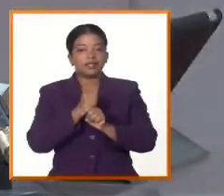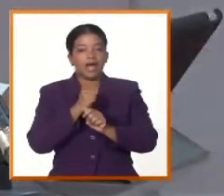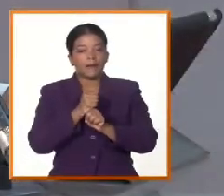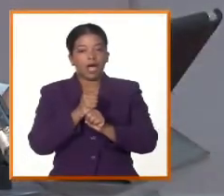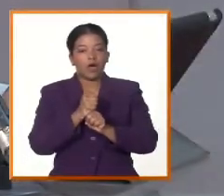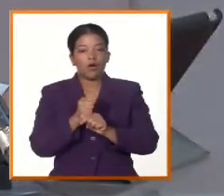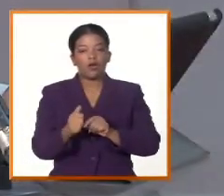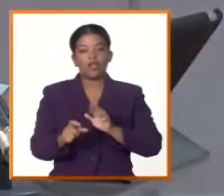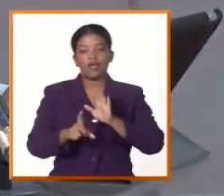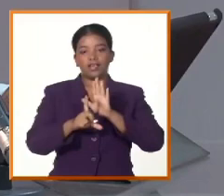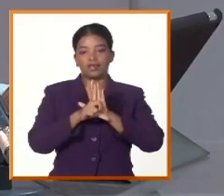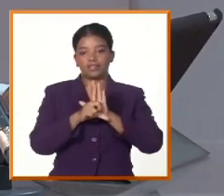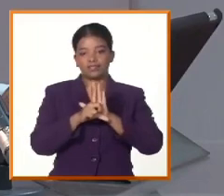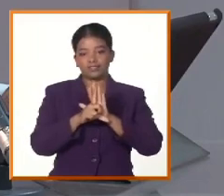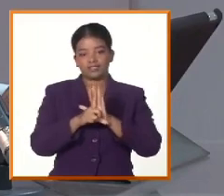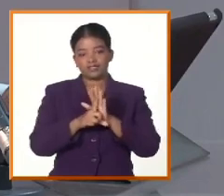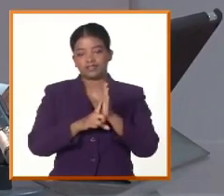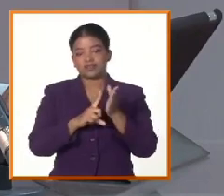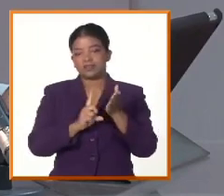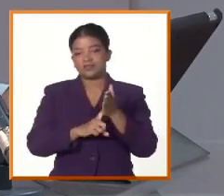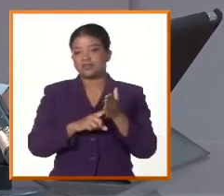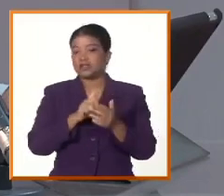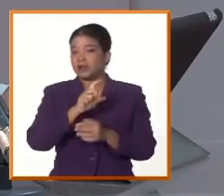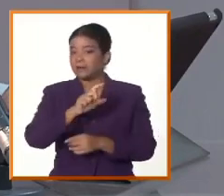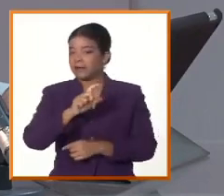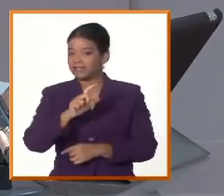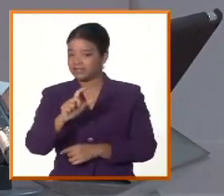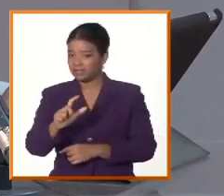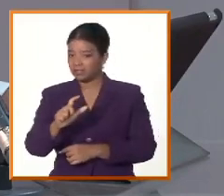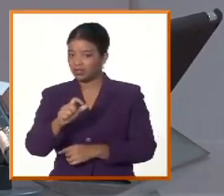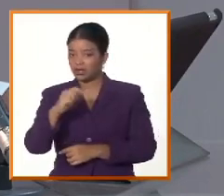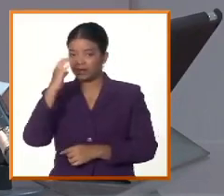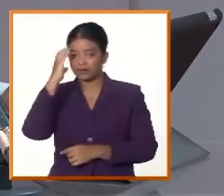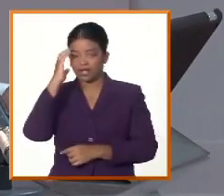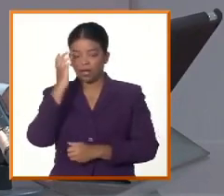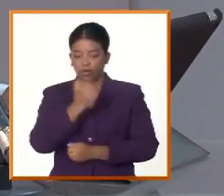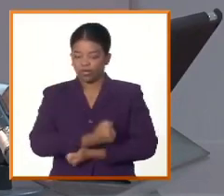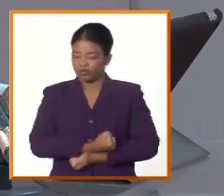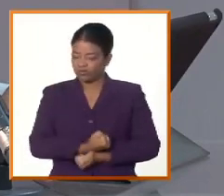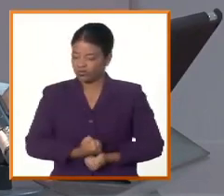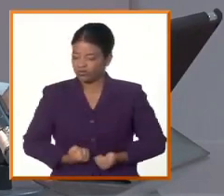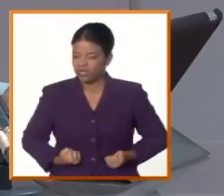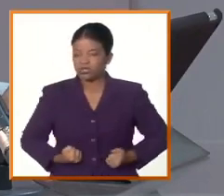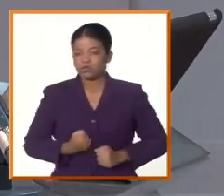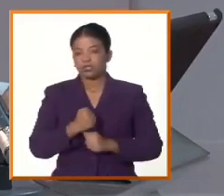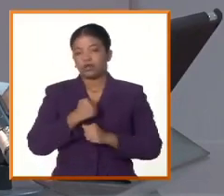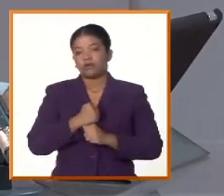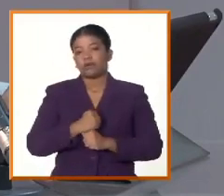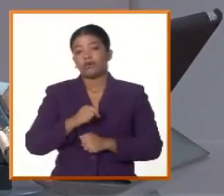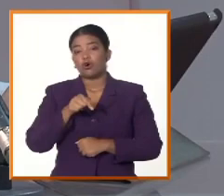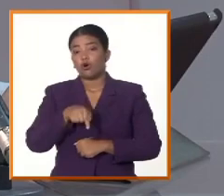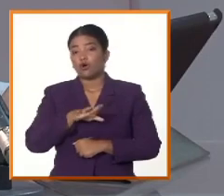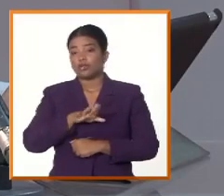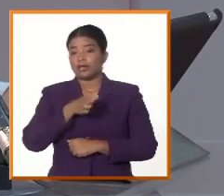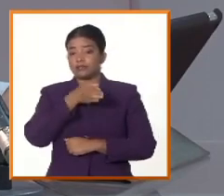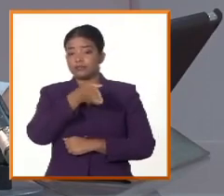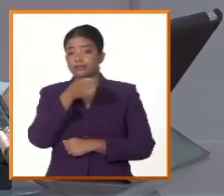empeño de nuestro partido y de nuestro estado Hoy se han recorrido 150